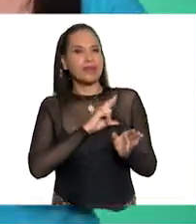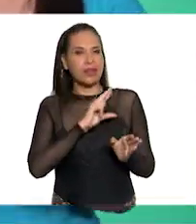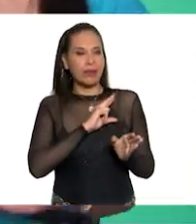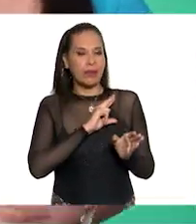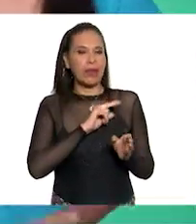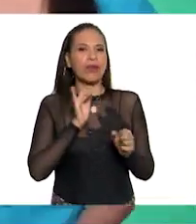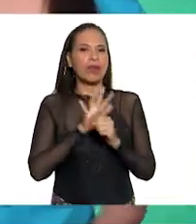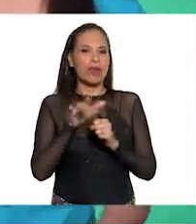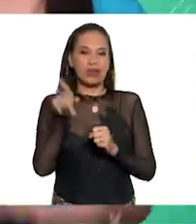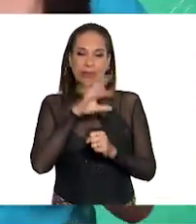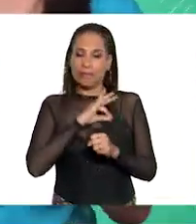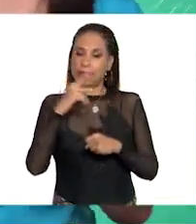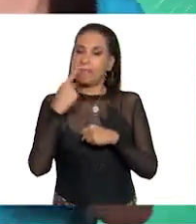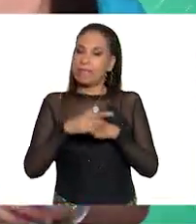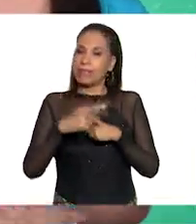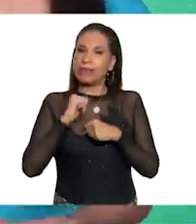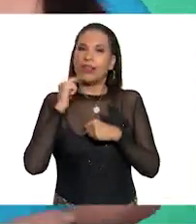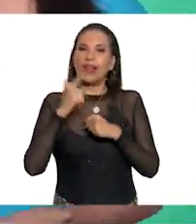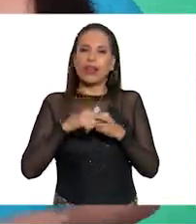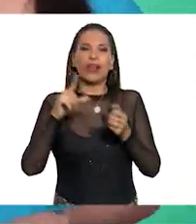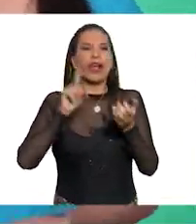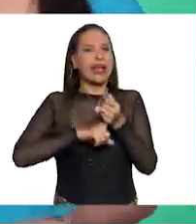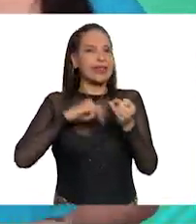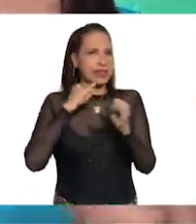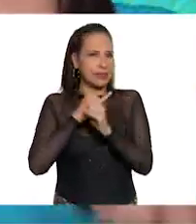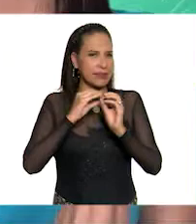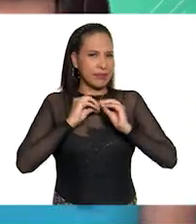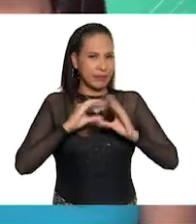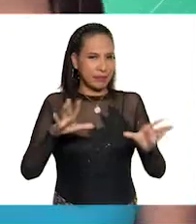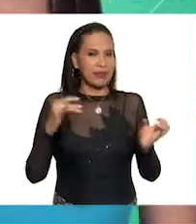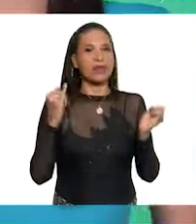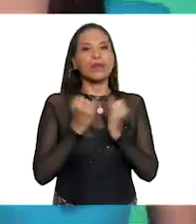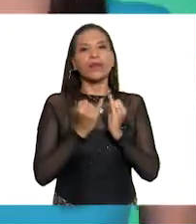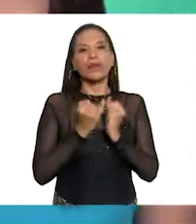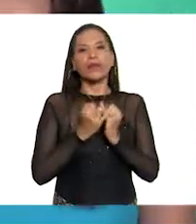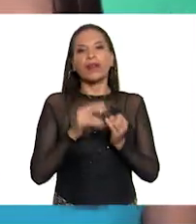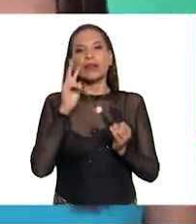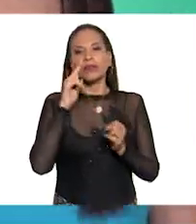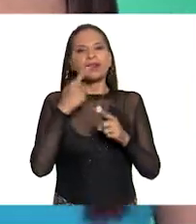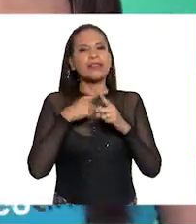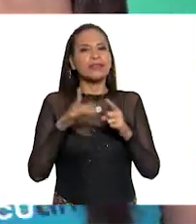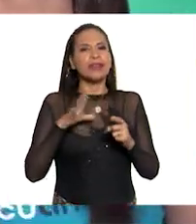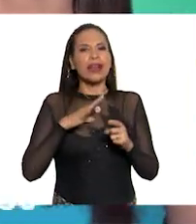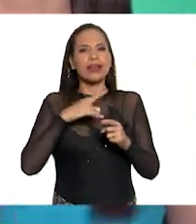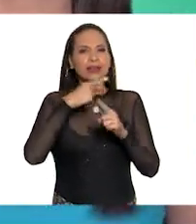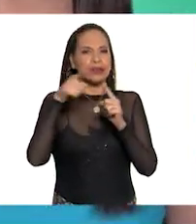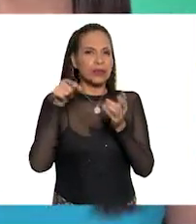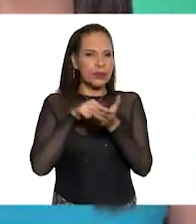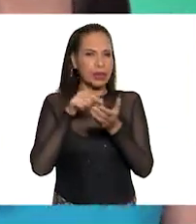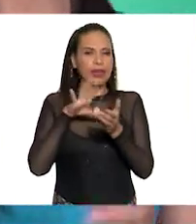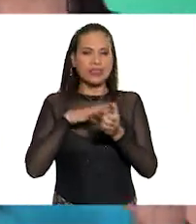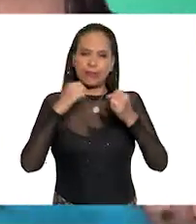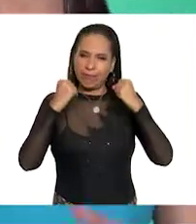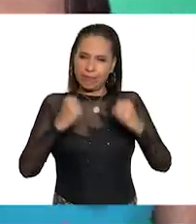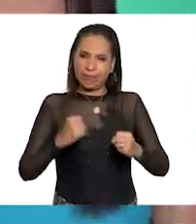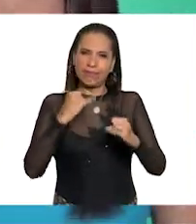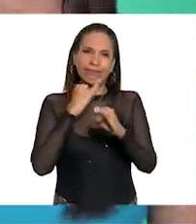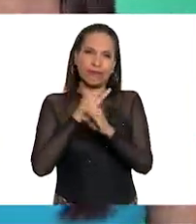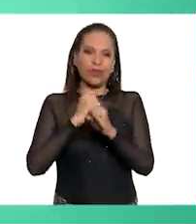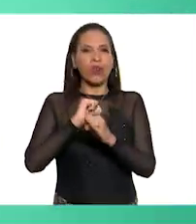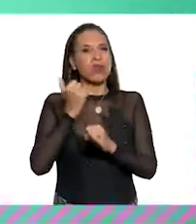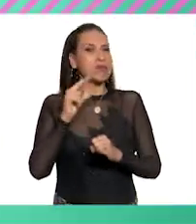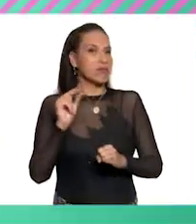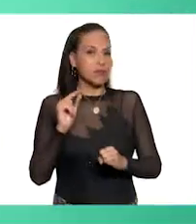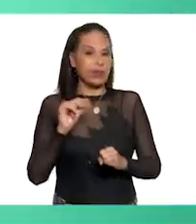que puede ponernos en riesgo cuando navegamos por internet. Además, distinguieron qué sitios en la web son seguros y cuáles